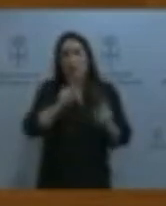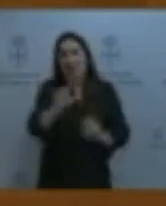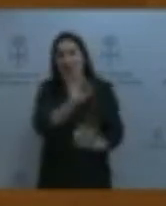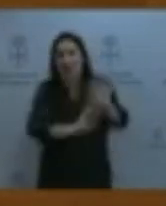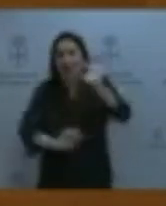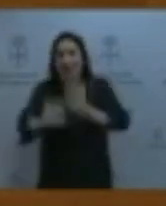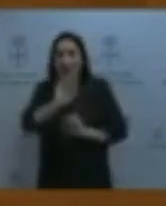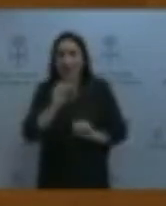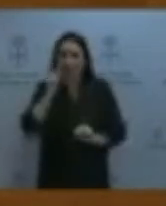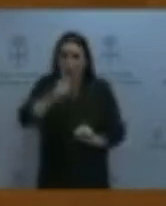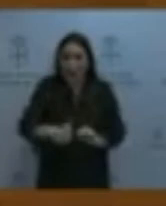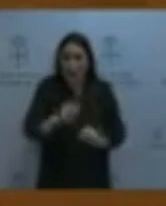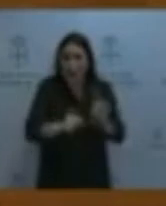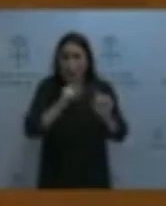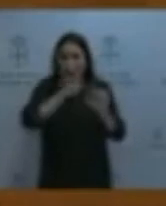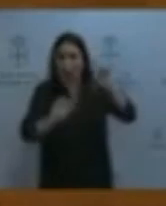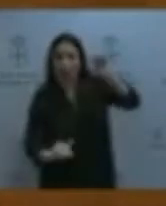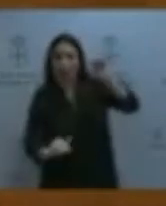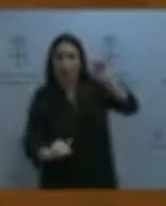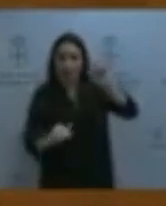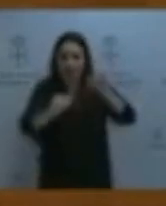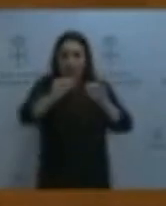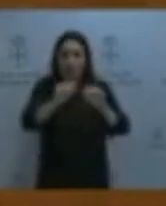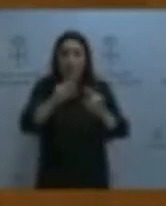y para evitar desigualdad y desequilibrio social, las grandes